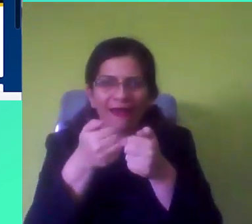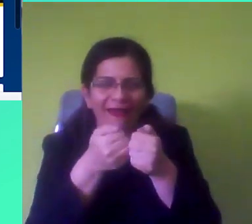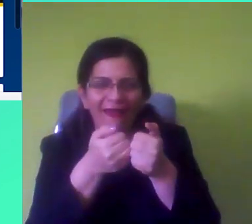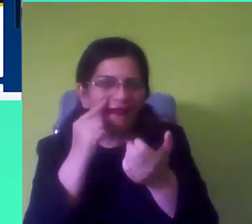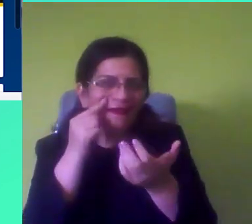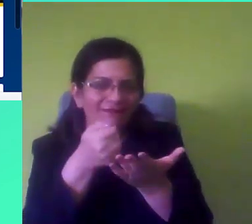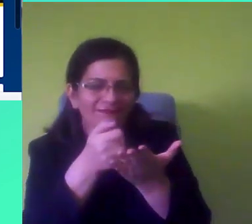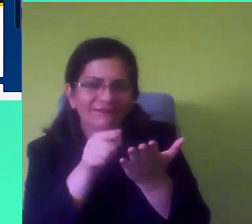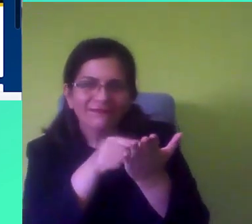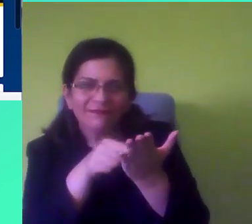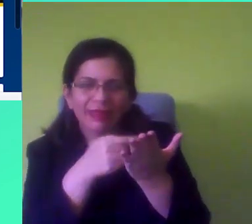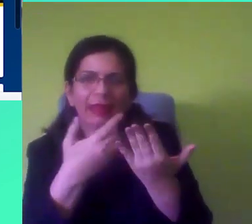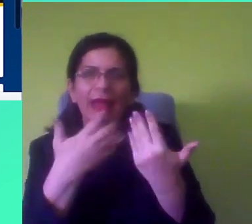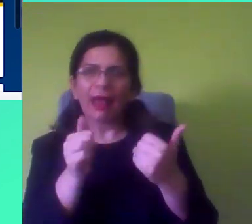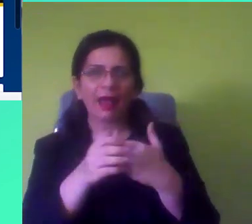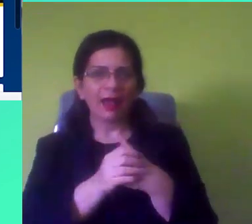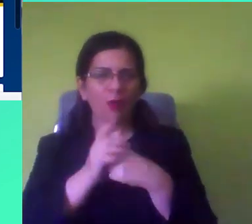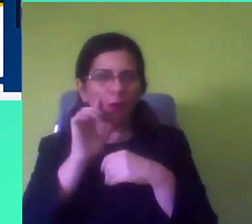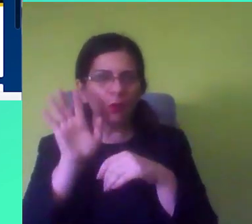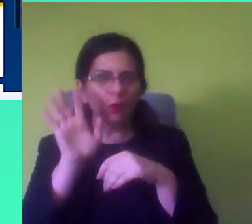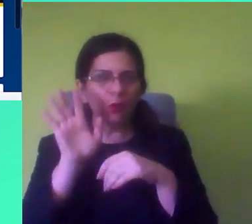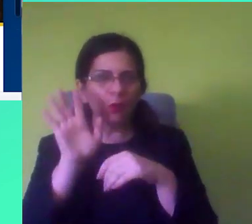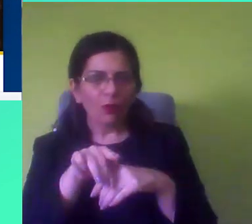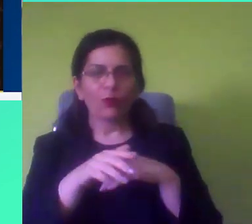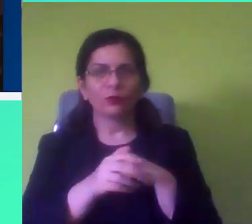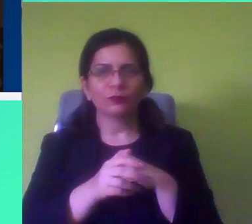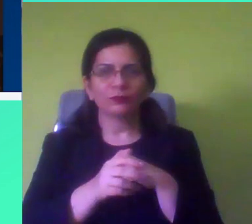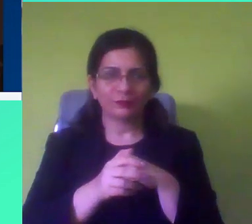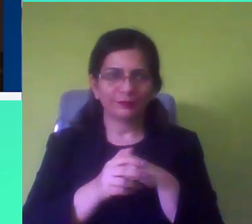muestra cómo los glaciares